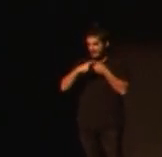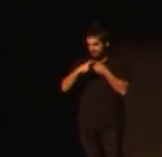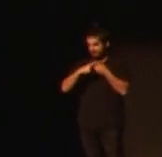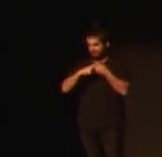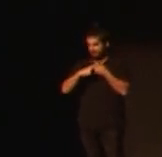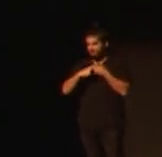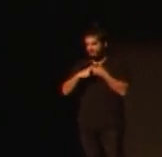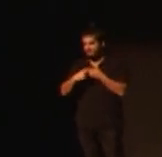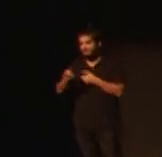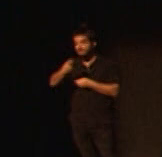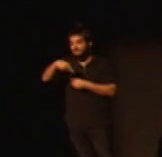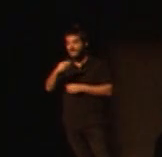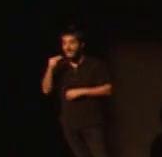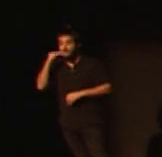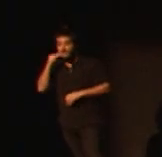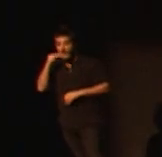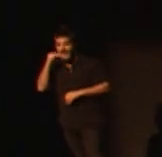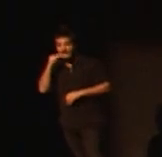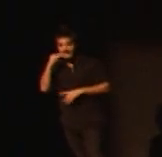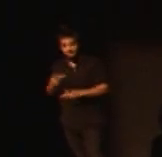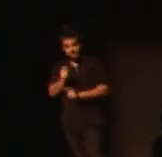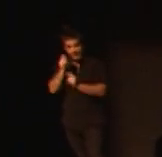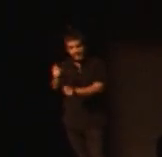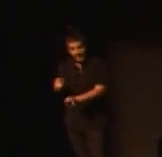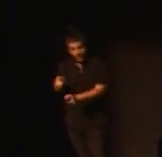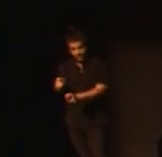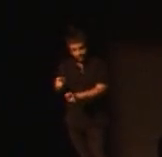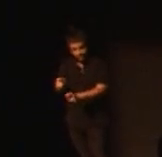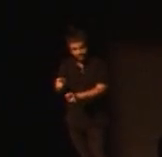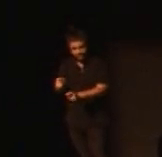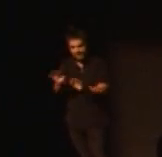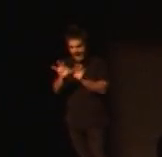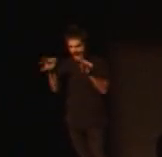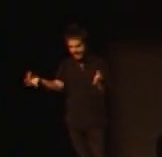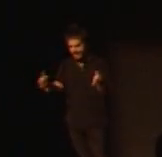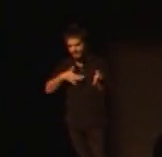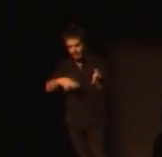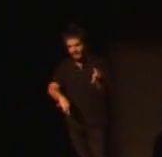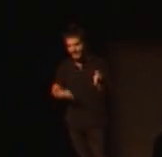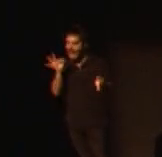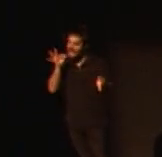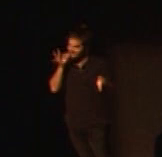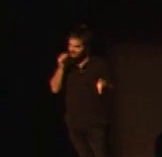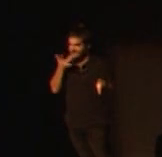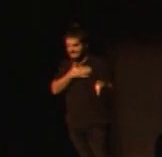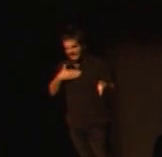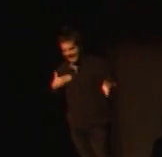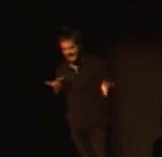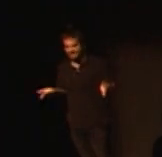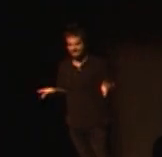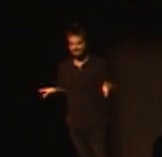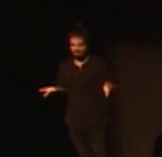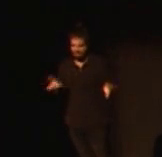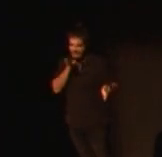que hacer es sacar las chocolatinas que os hemos dado cuando habéis entrado. Sacadlas, ¿eh? Pero las podéis abrir. Le dais un bocadito, que ya es hora, ¿eh? Que